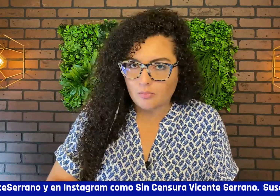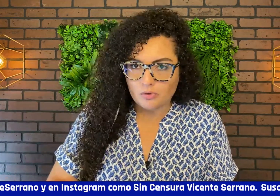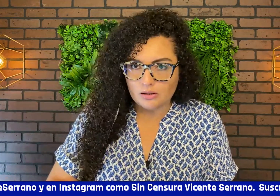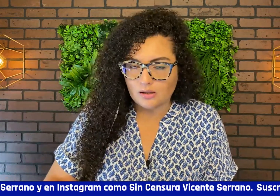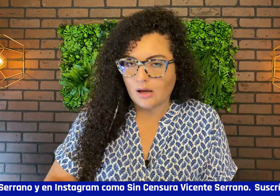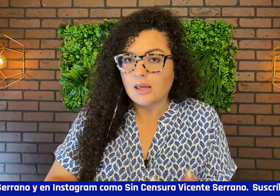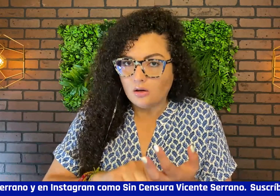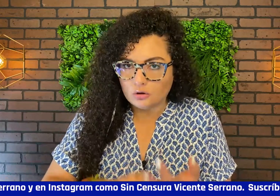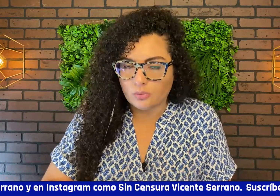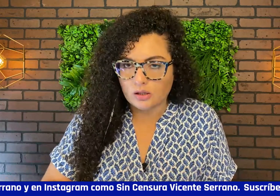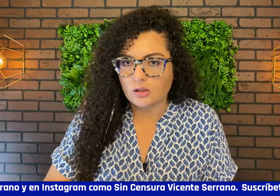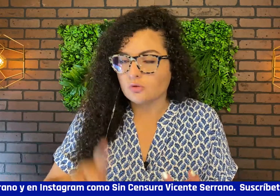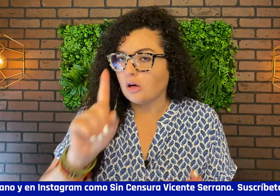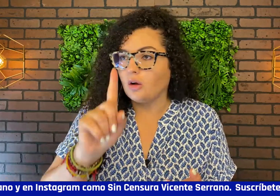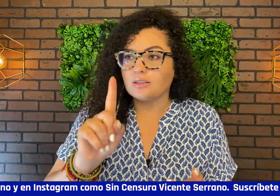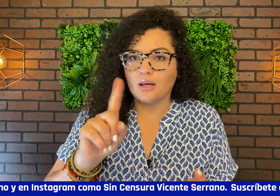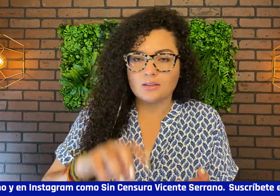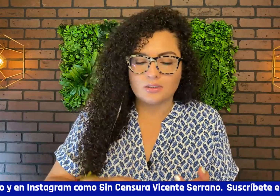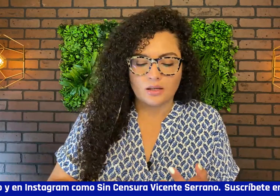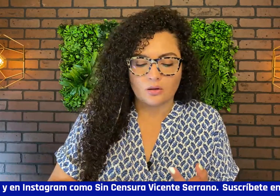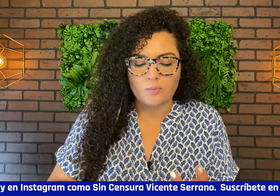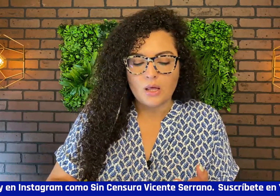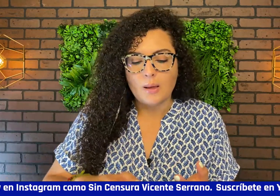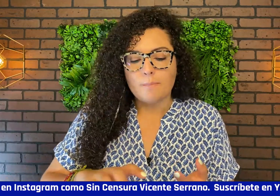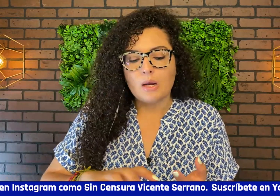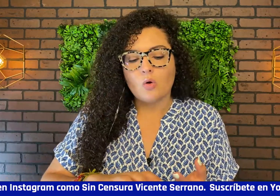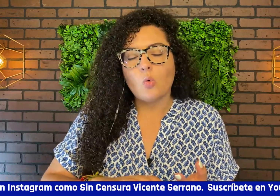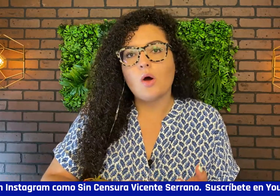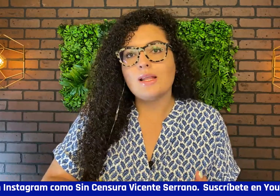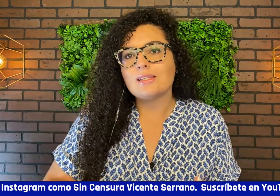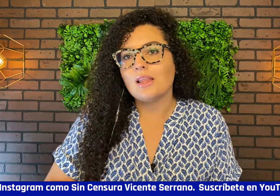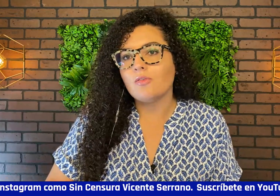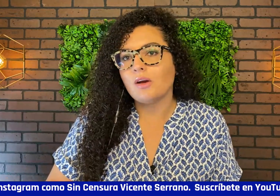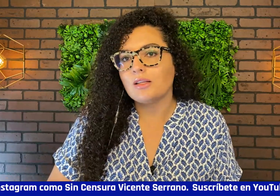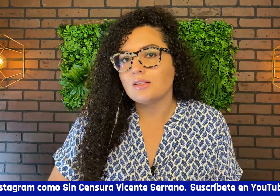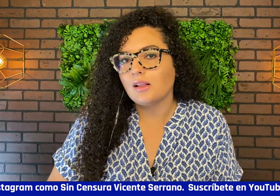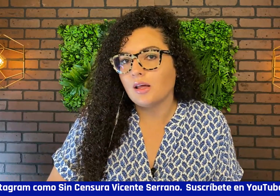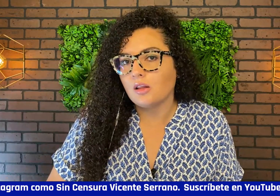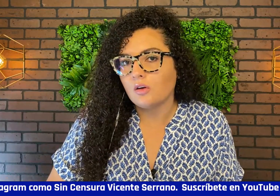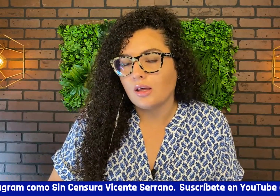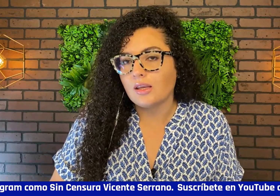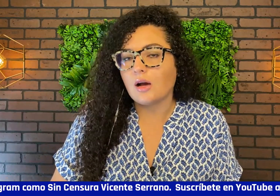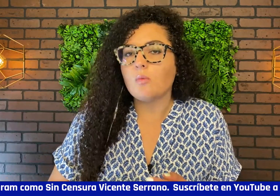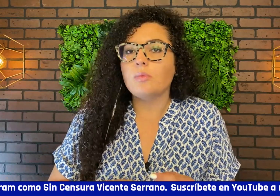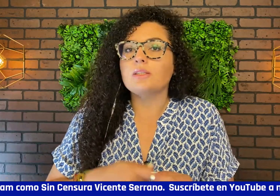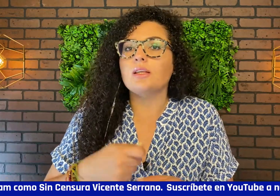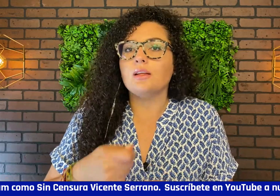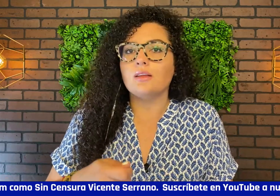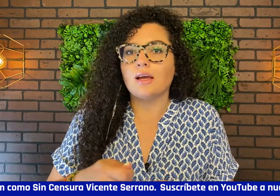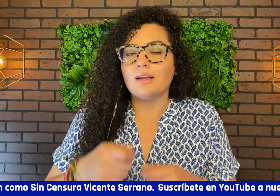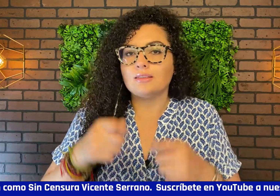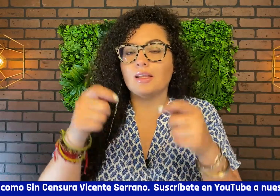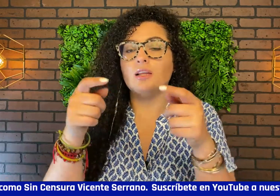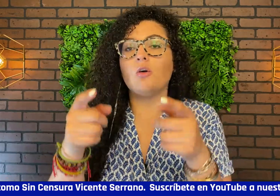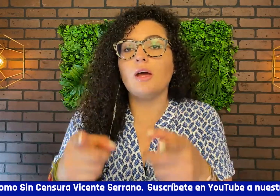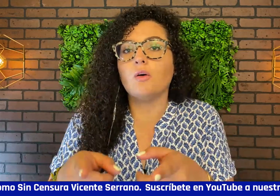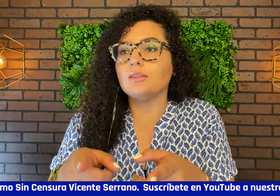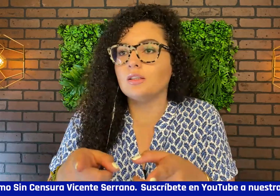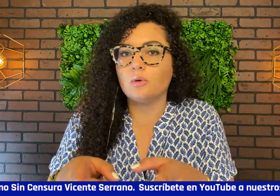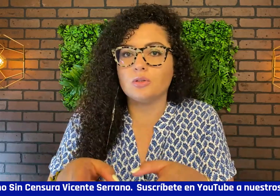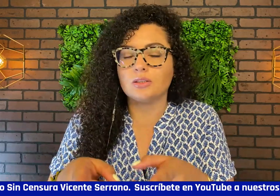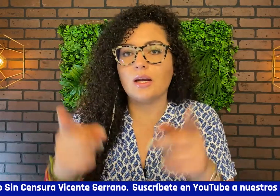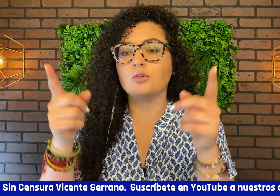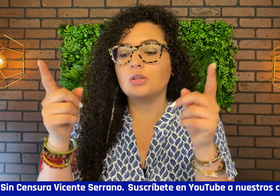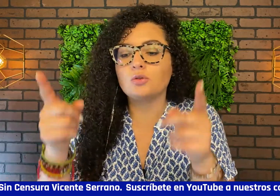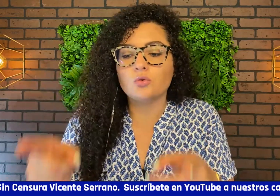brutal en la política y en los políticos, algo que sigue existiendo. Pero ¿cuál es la diferencia al día de hoy? Que llega un presidente que le está dando eco a